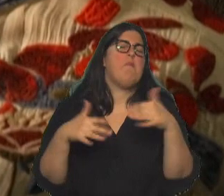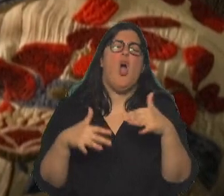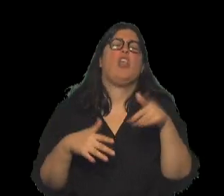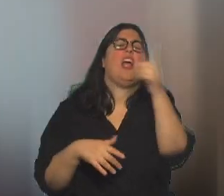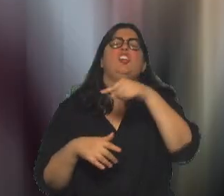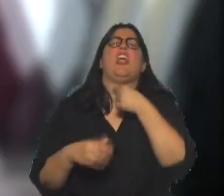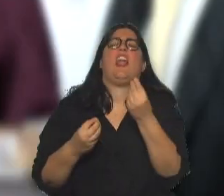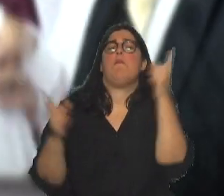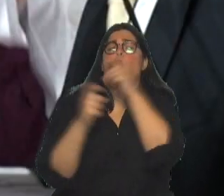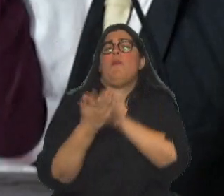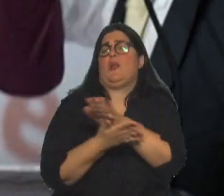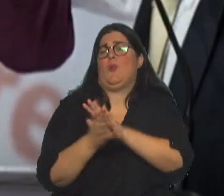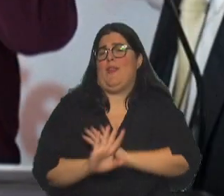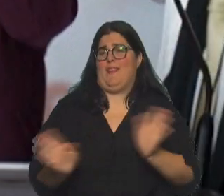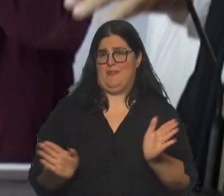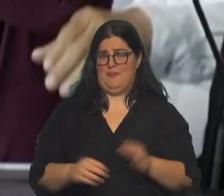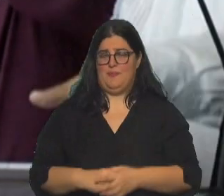sus problemas.